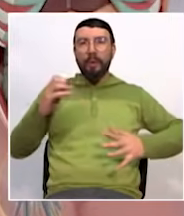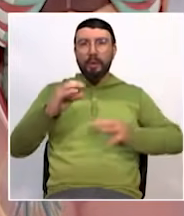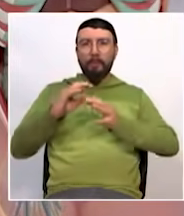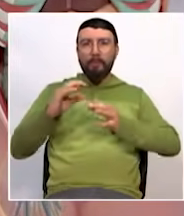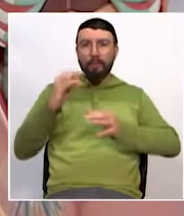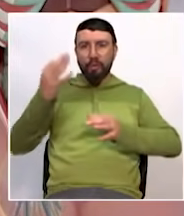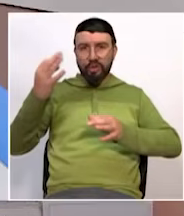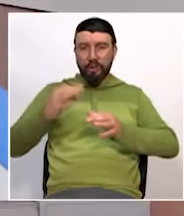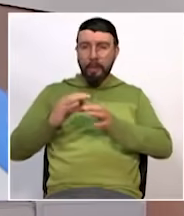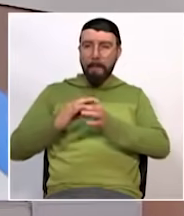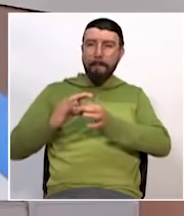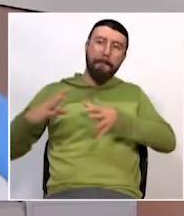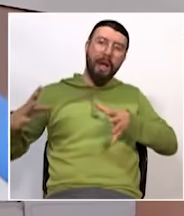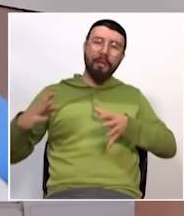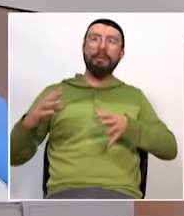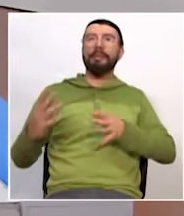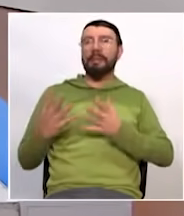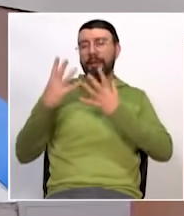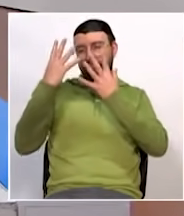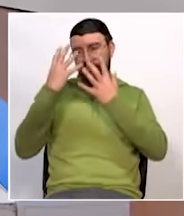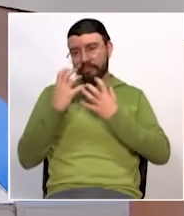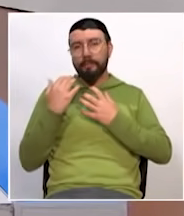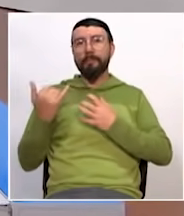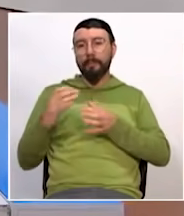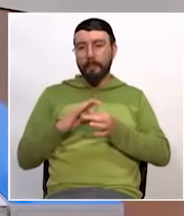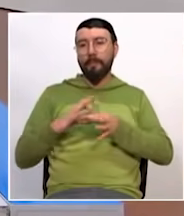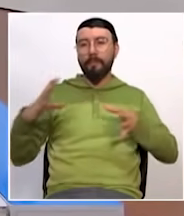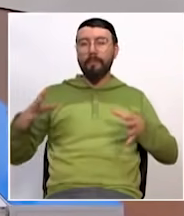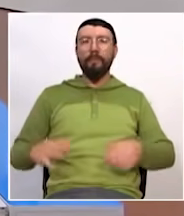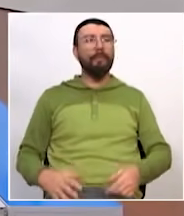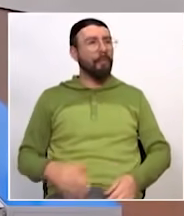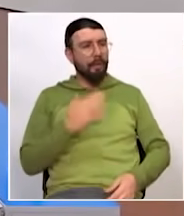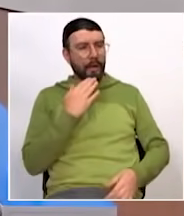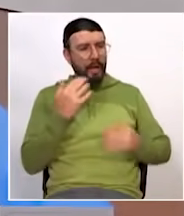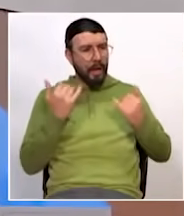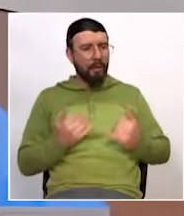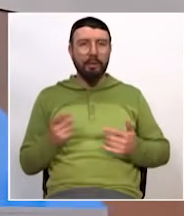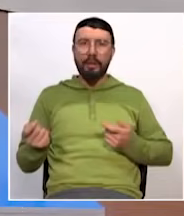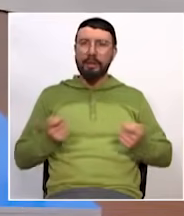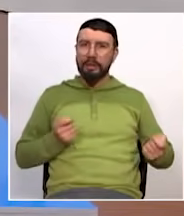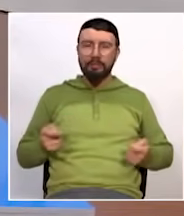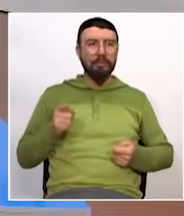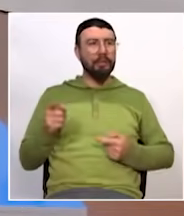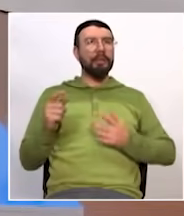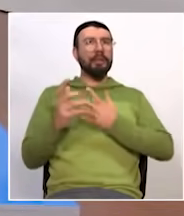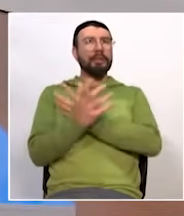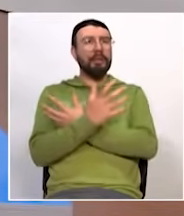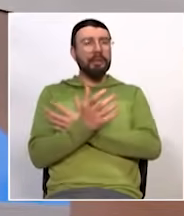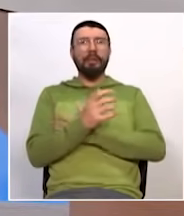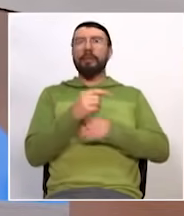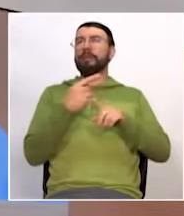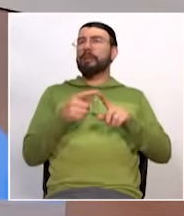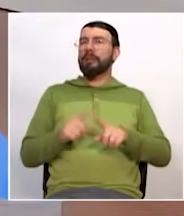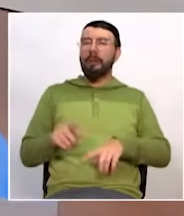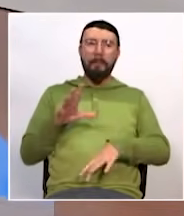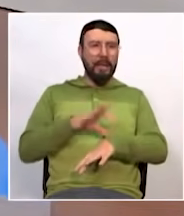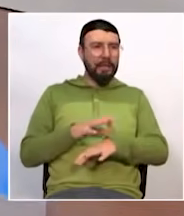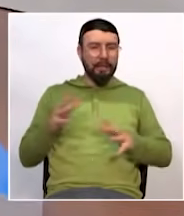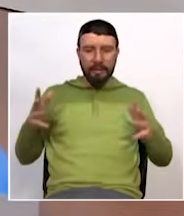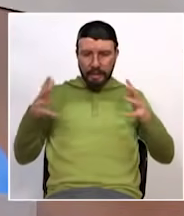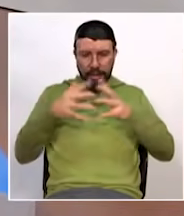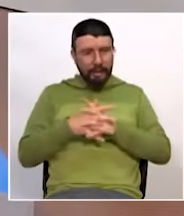depresión bueno se sabe hoy desde el punto de vista del avión euro ciencia de las medicinas complementarias de la medicina integrativa y demás